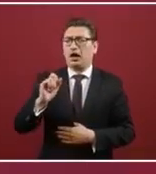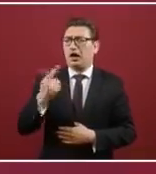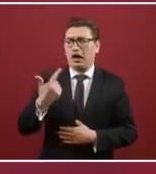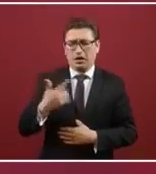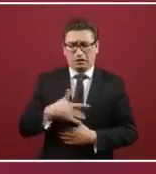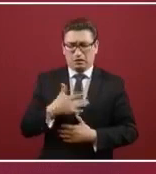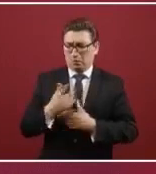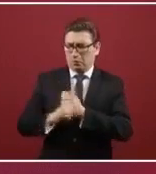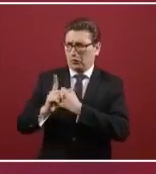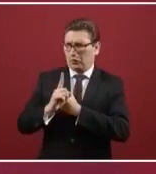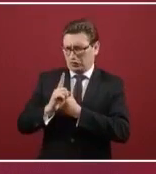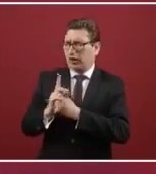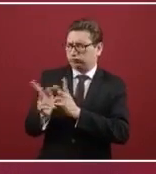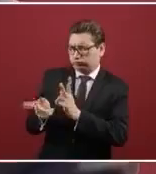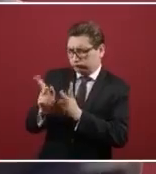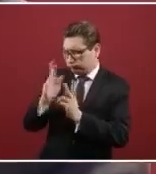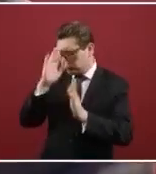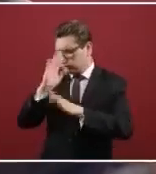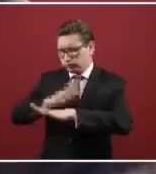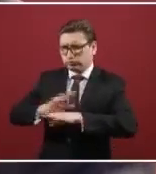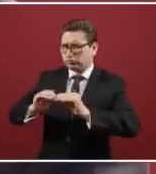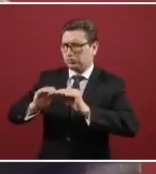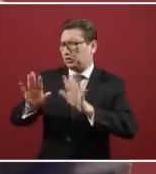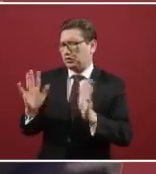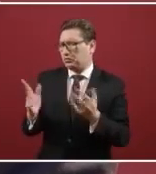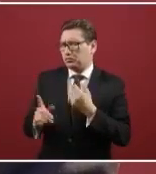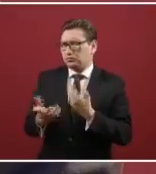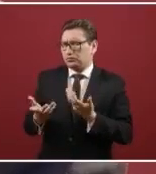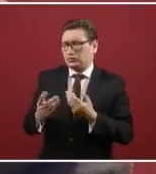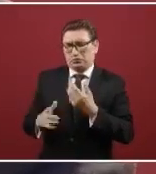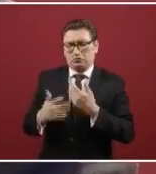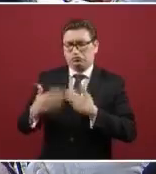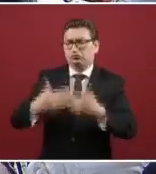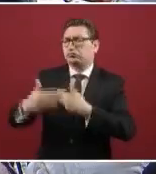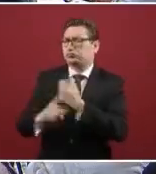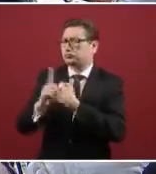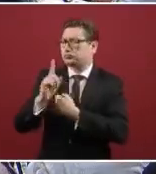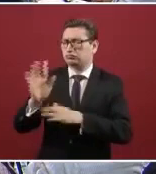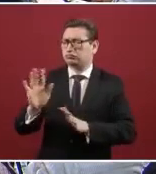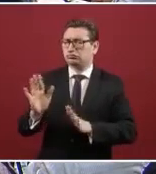aclarar como se ha hecho y que no pase a mayores.